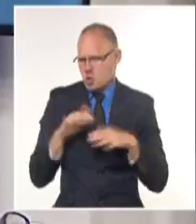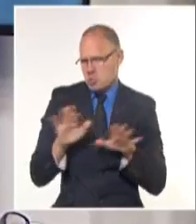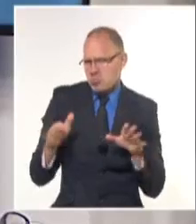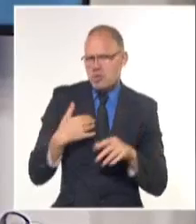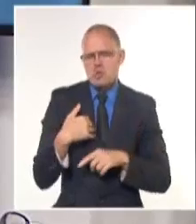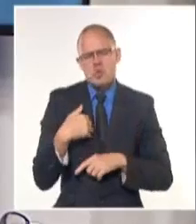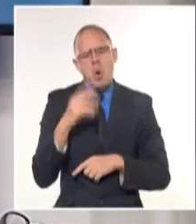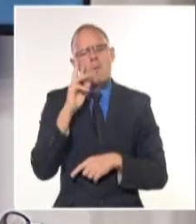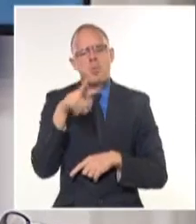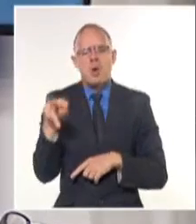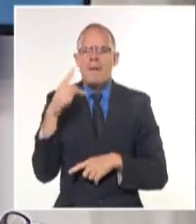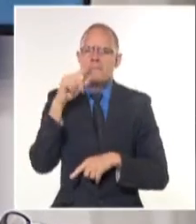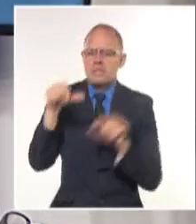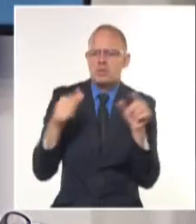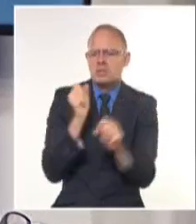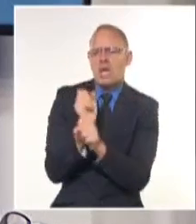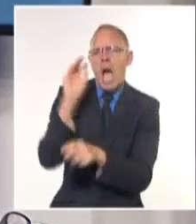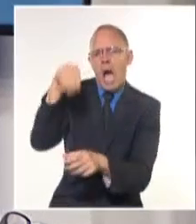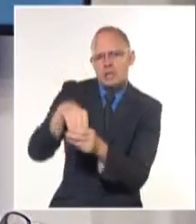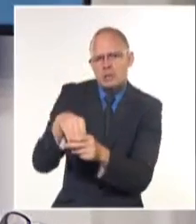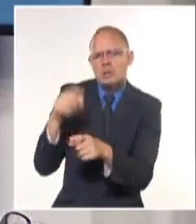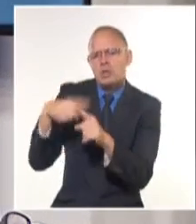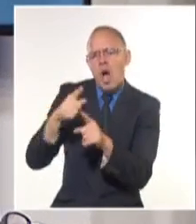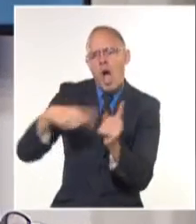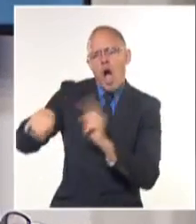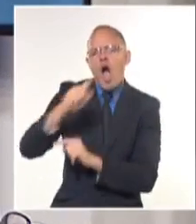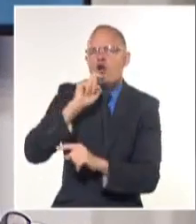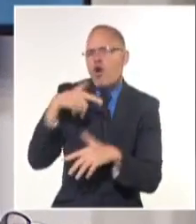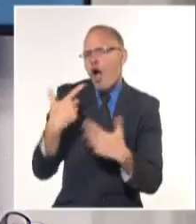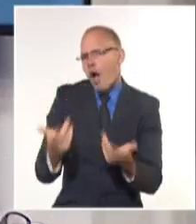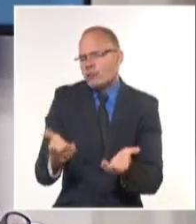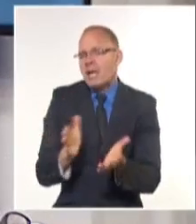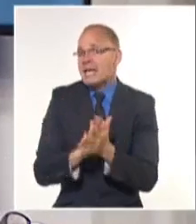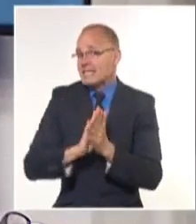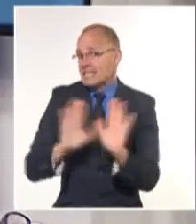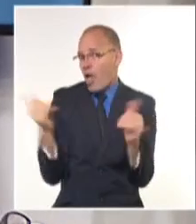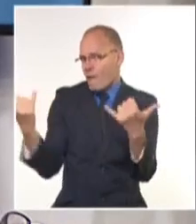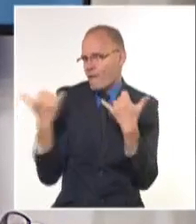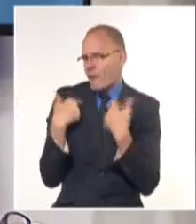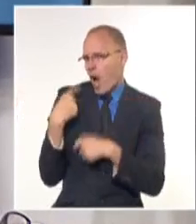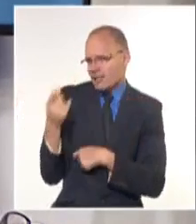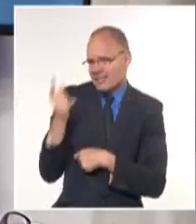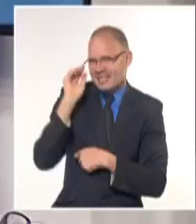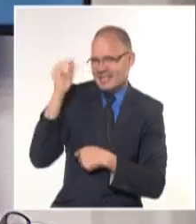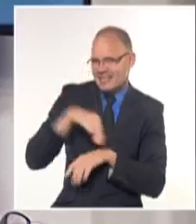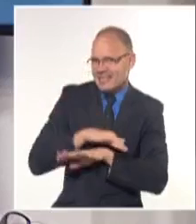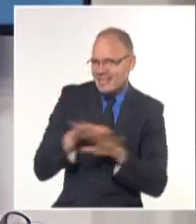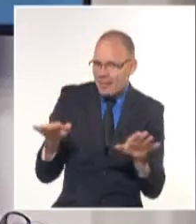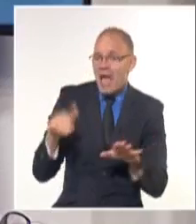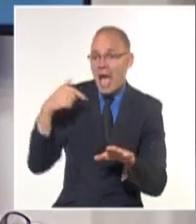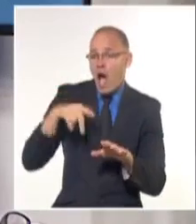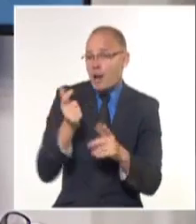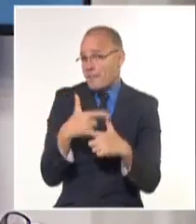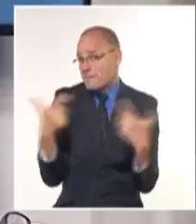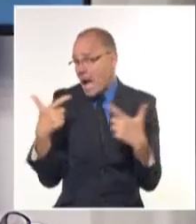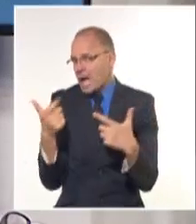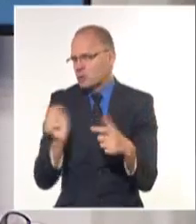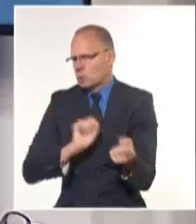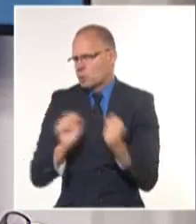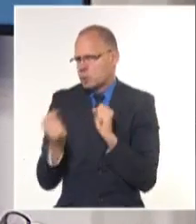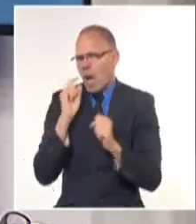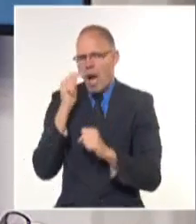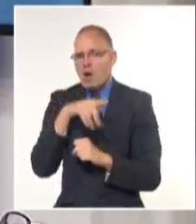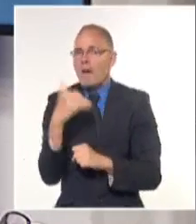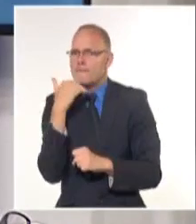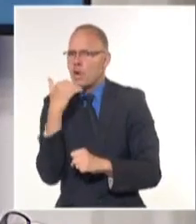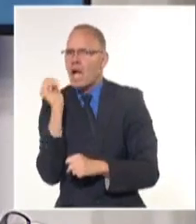conocidas de las instituciones que están directamente vinculadas y ya tengo información, sé que se están reforzando los operativos policiales,